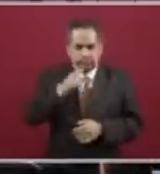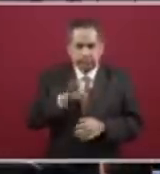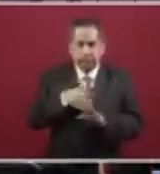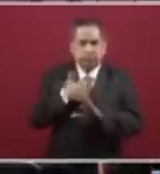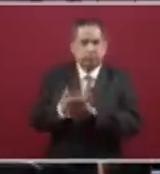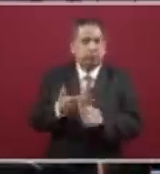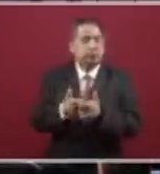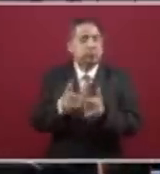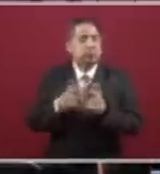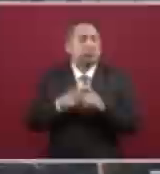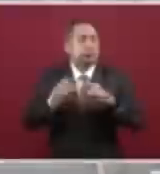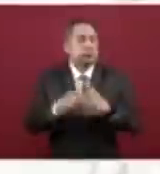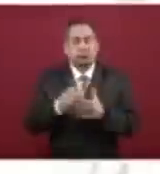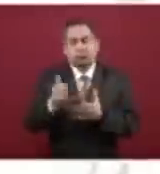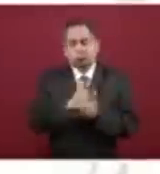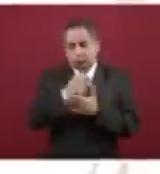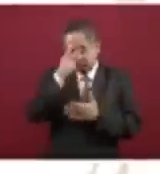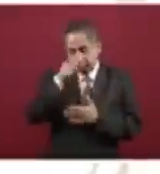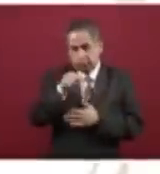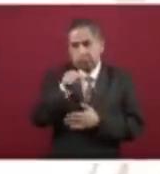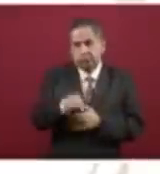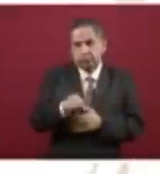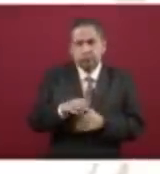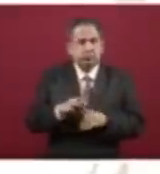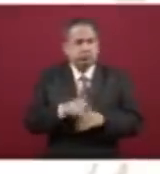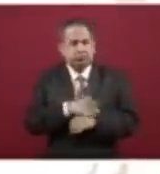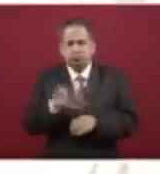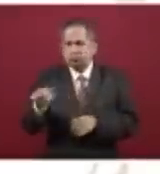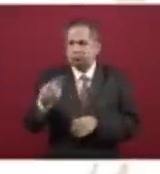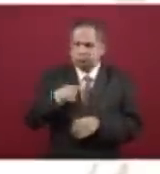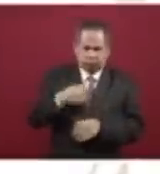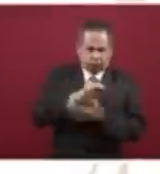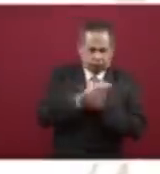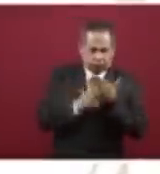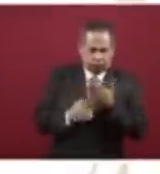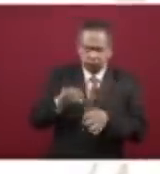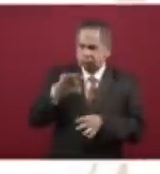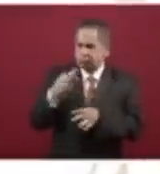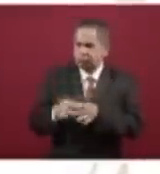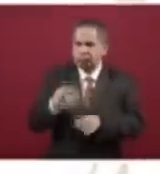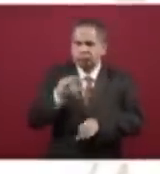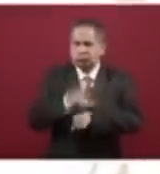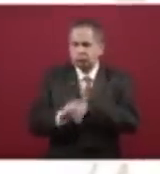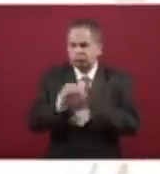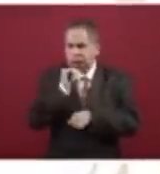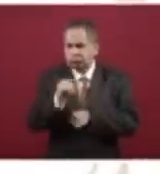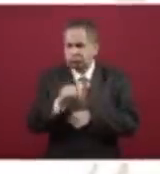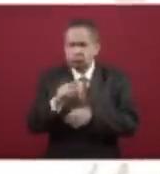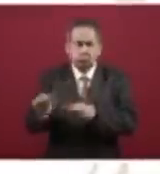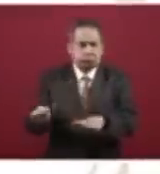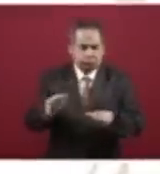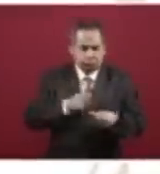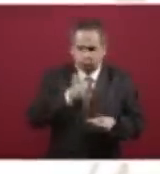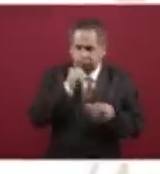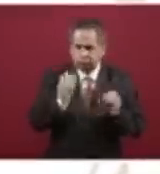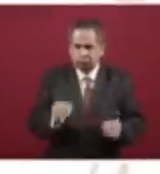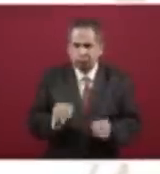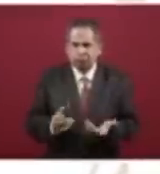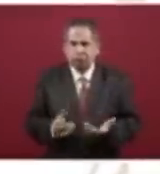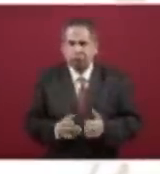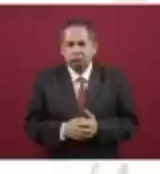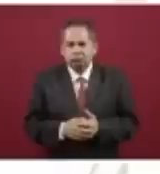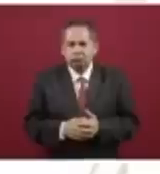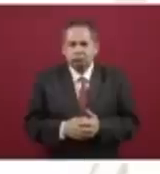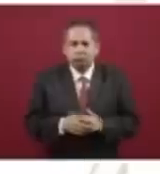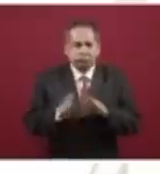del grupo de lo portuario de la ciudad de mexico por el incumplimiento en la entrega del proyecto ejecutivo conde y